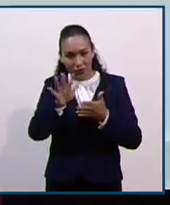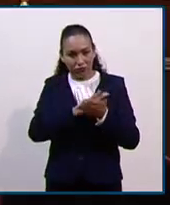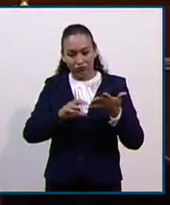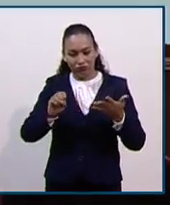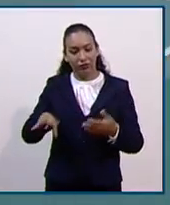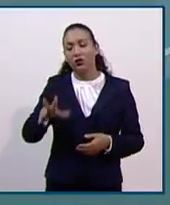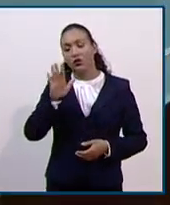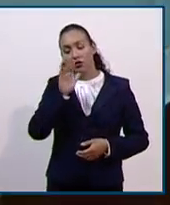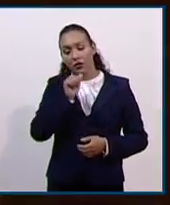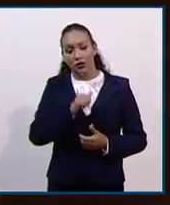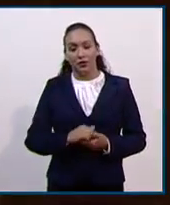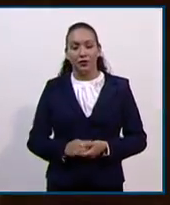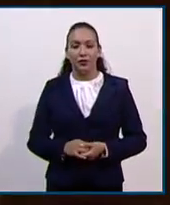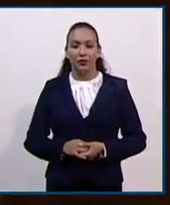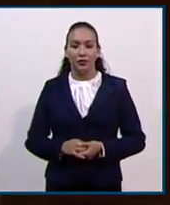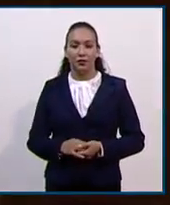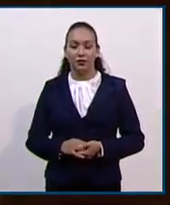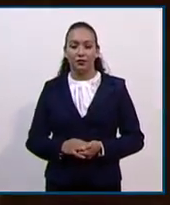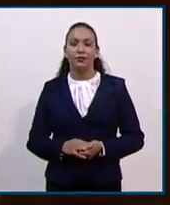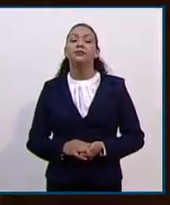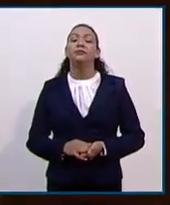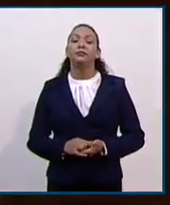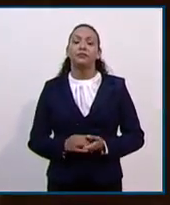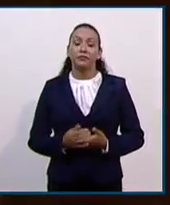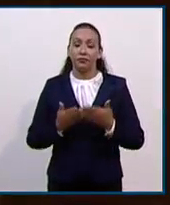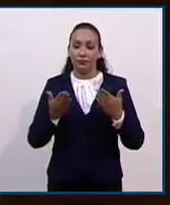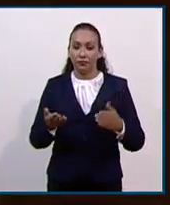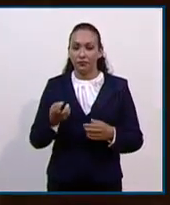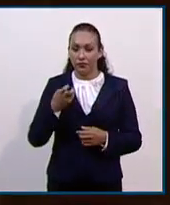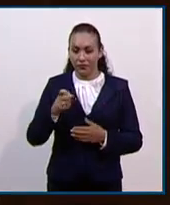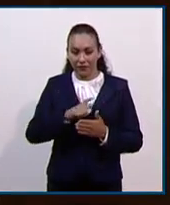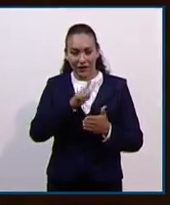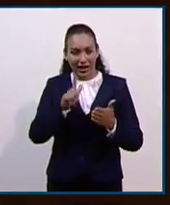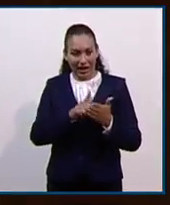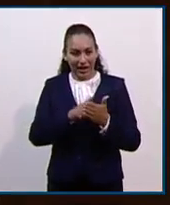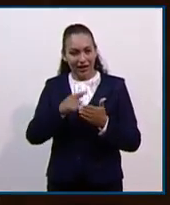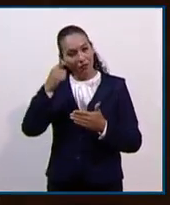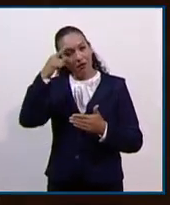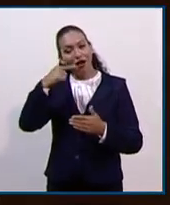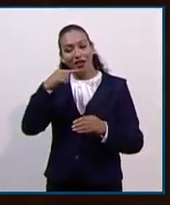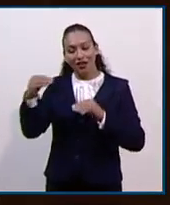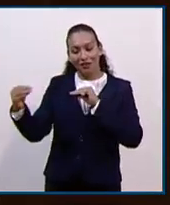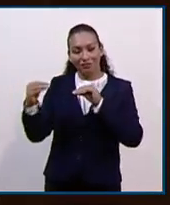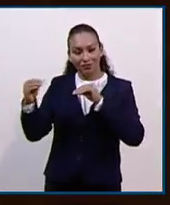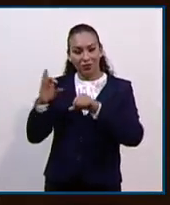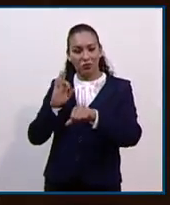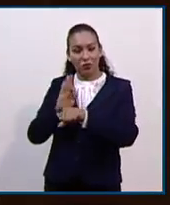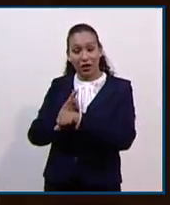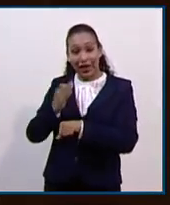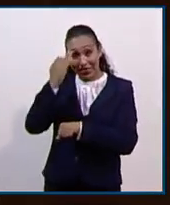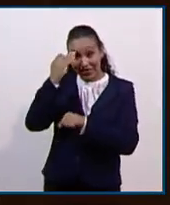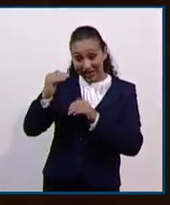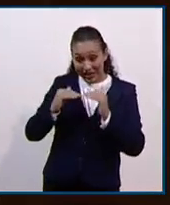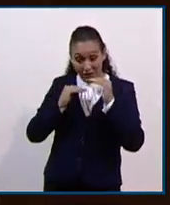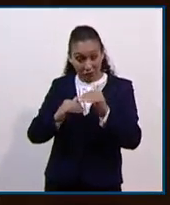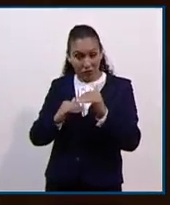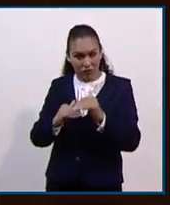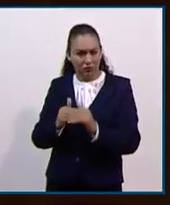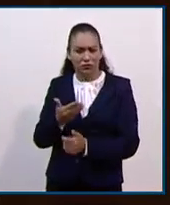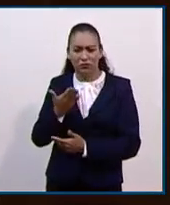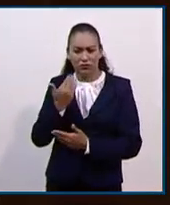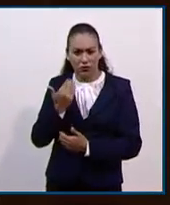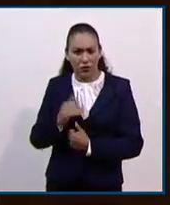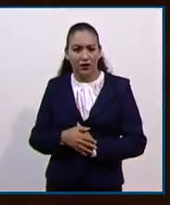hecho. Ello porque además la ley de amparo no impone un límite temporal para invocar un